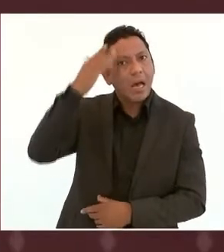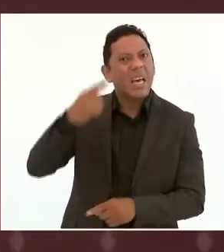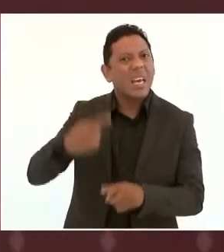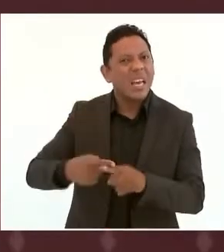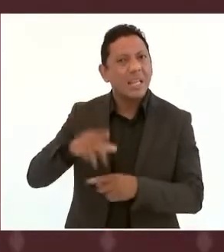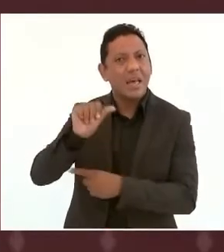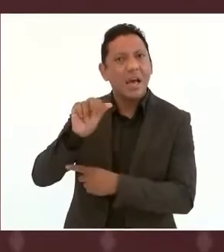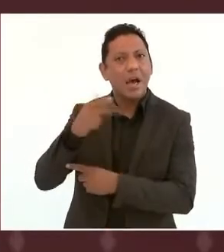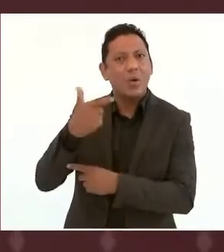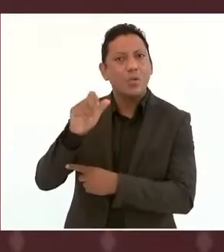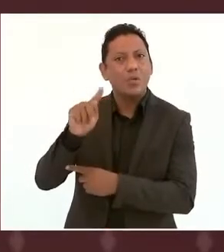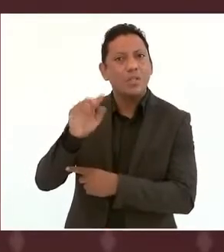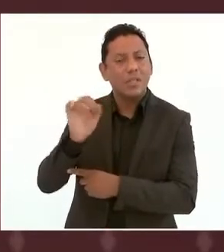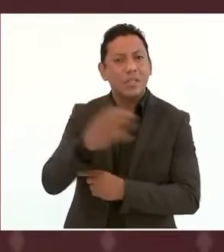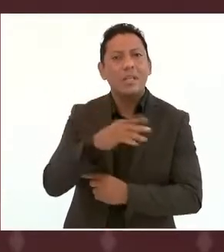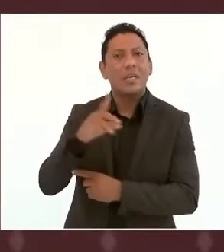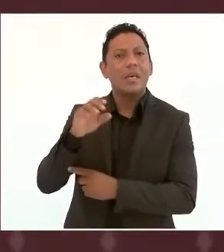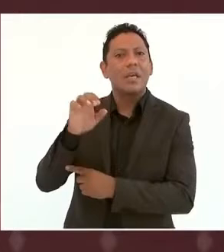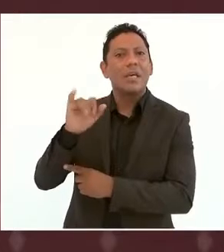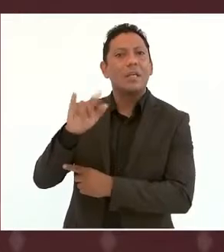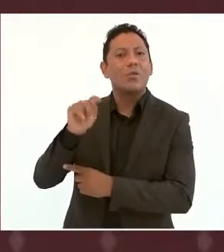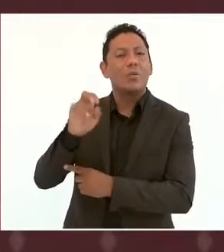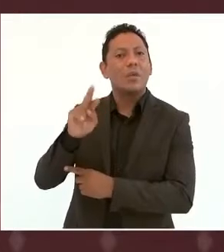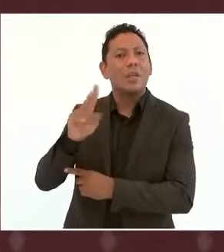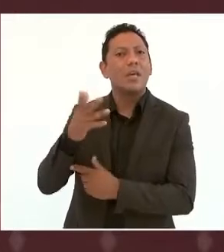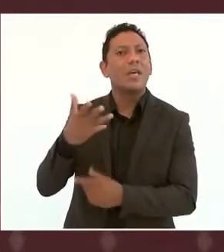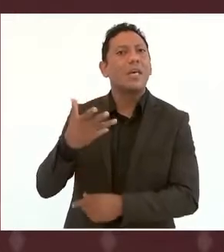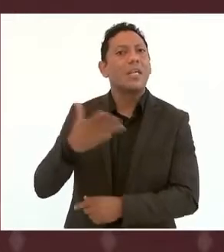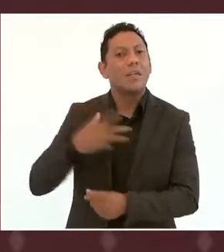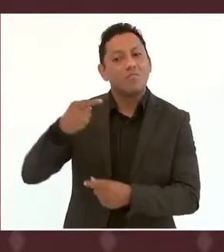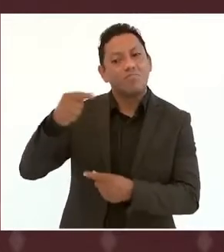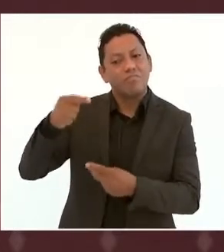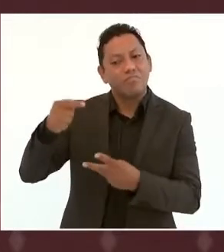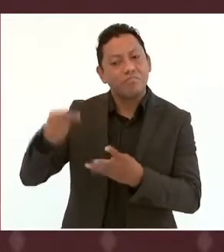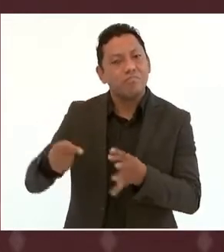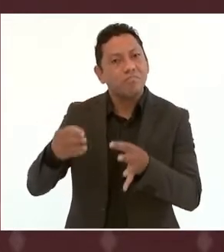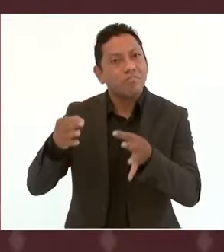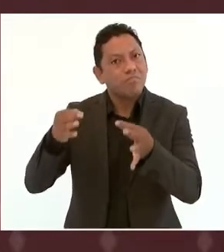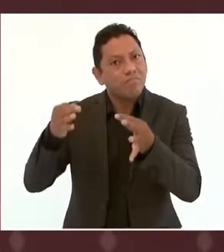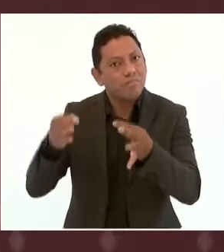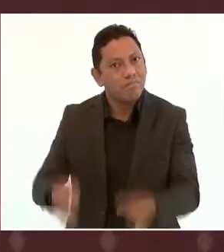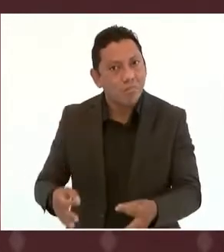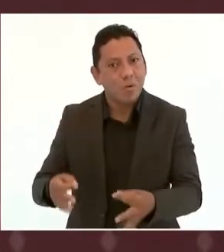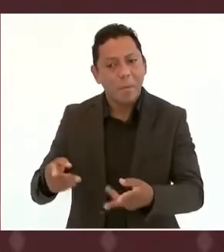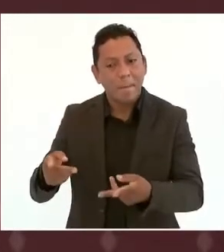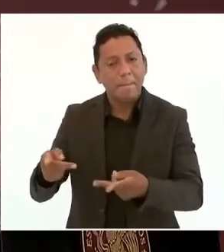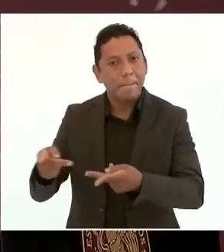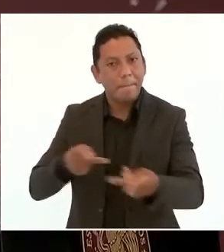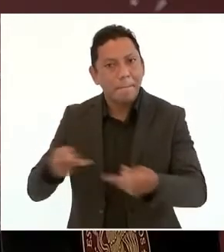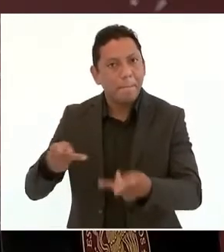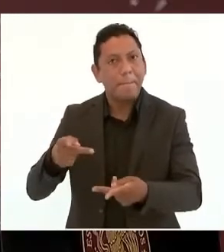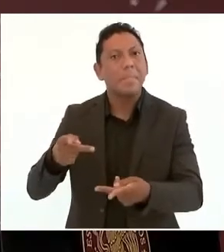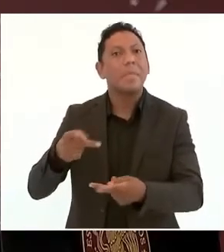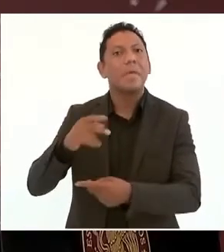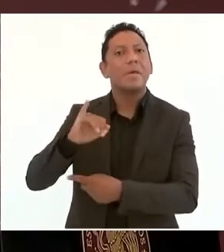Agustín de Iturbide bajo los principios plasmados en el Plan de Iguala.